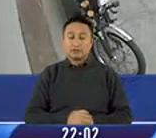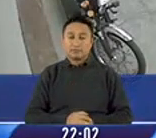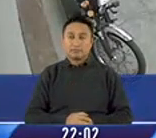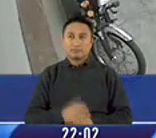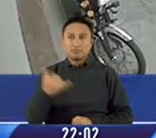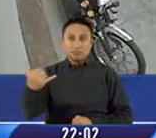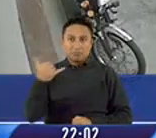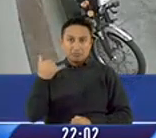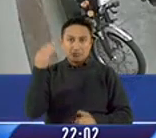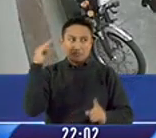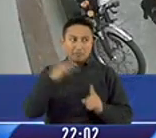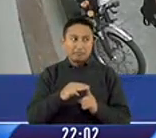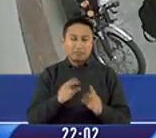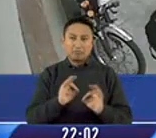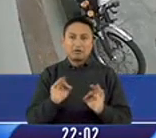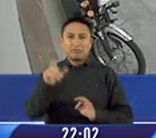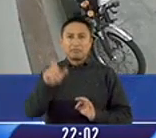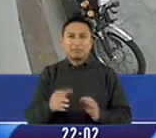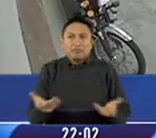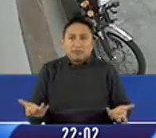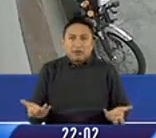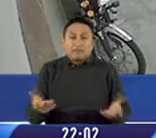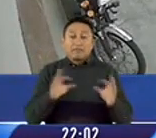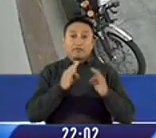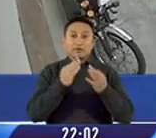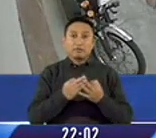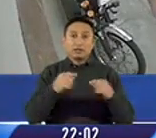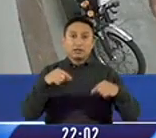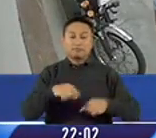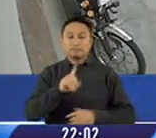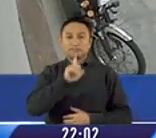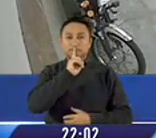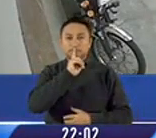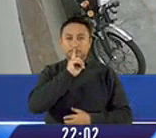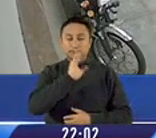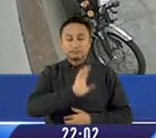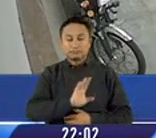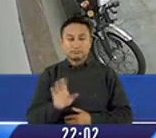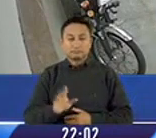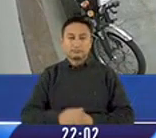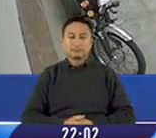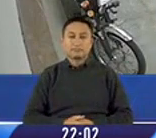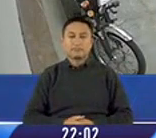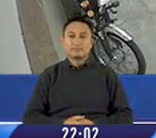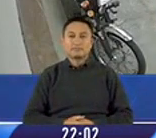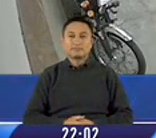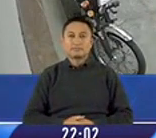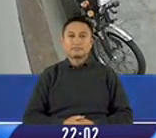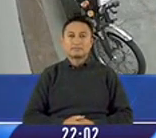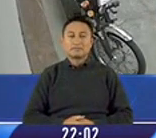se conocía el paradero del milagreño y la familia ha preferido no pronunciarse al respecto.